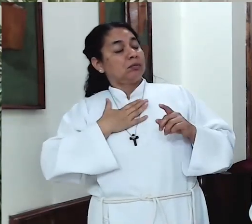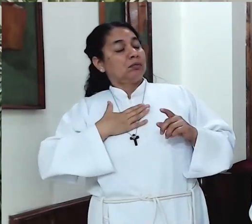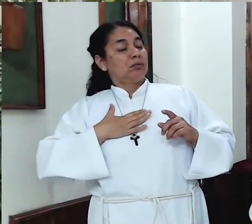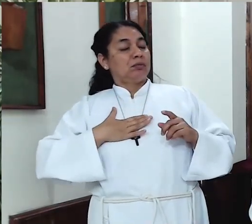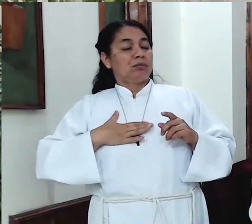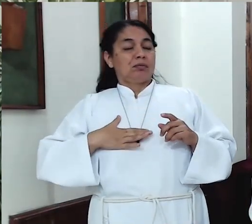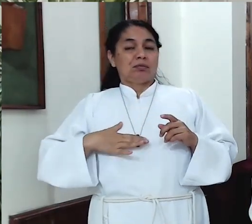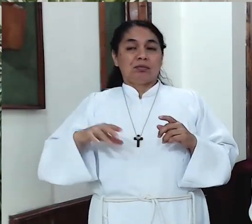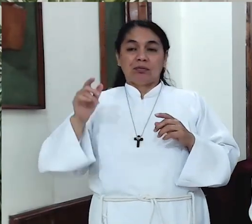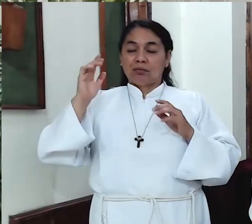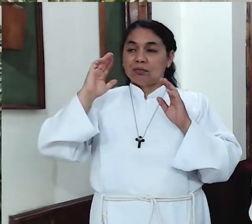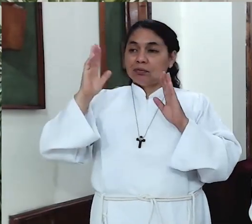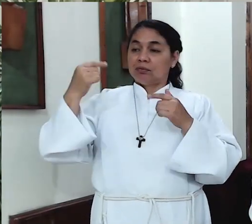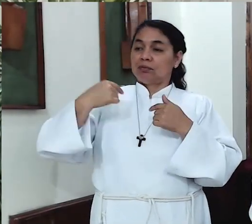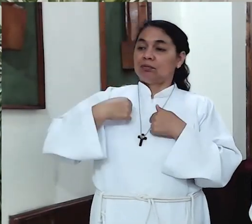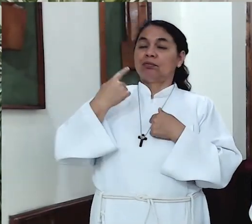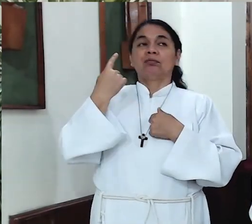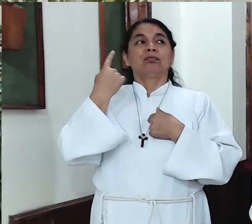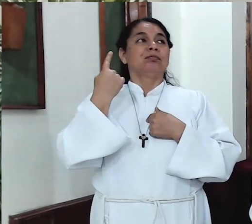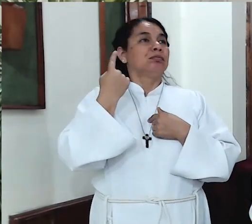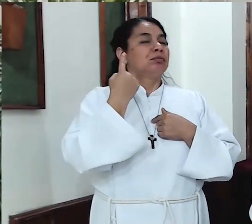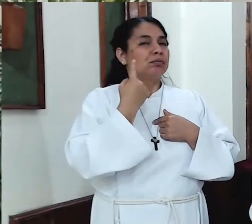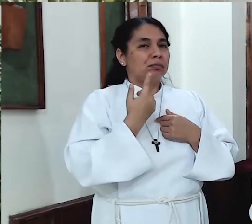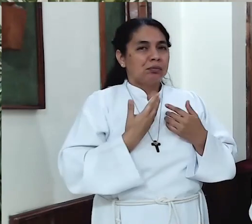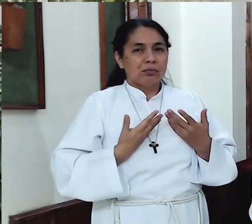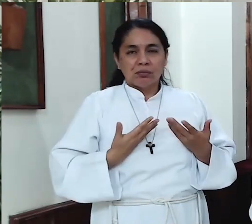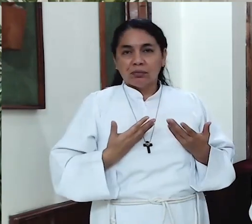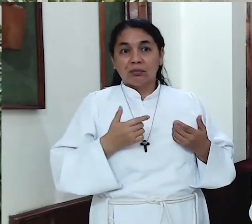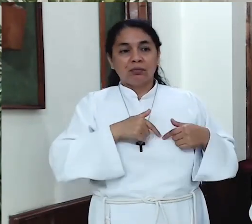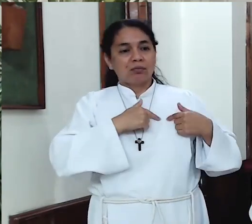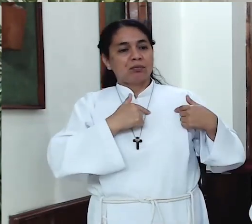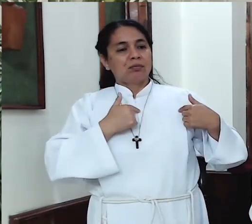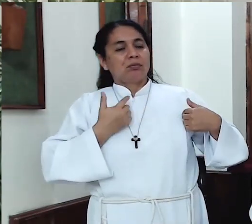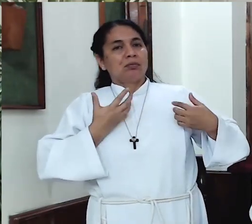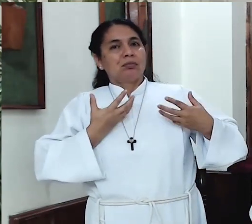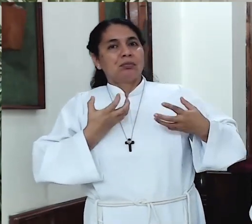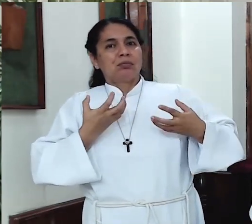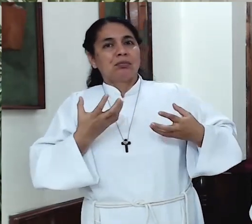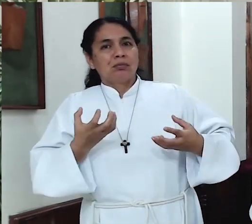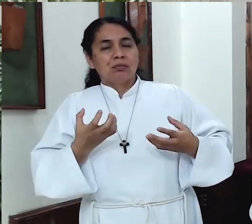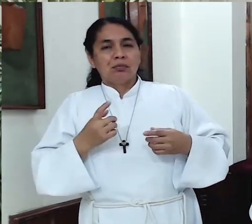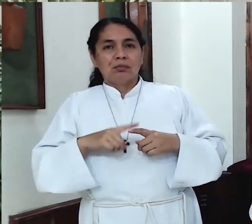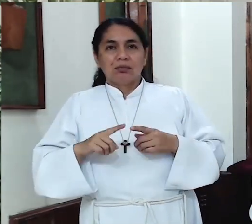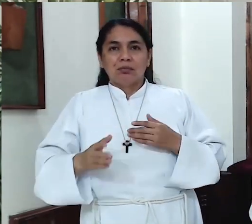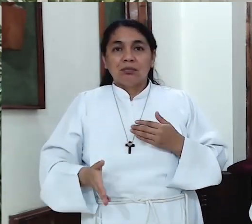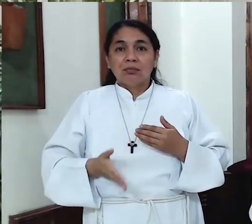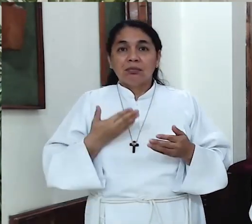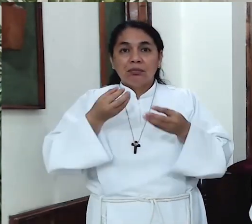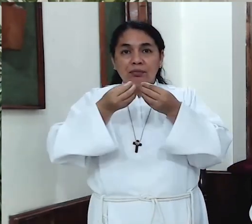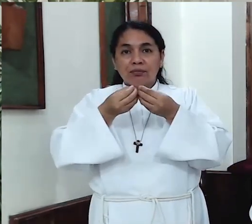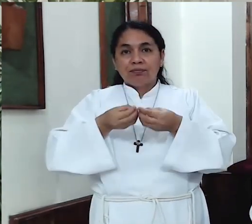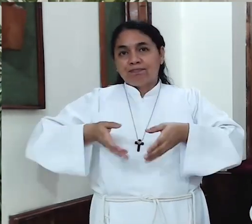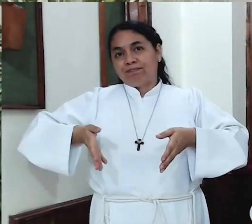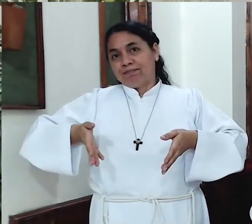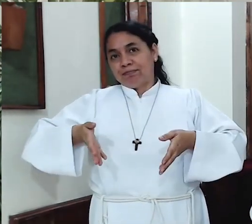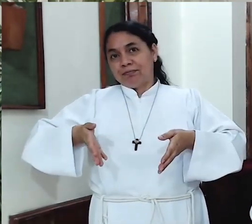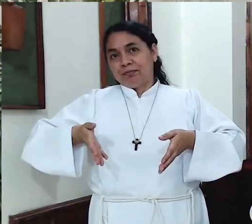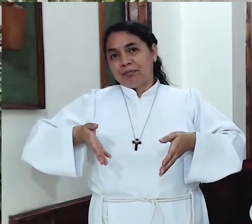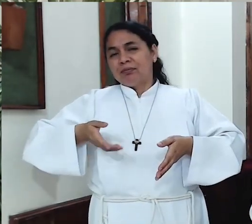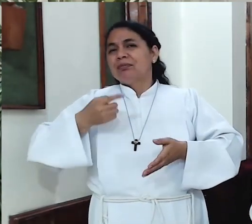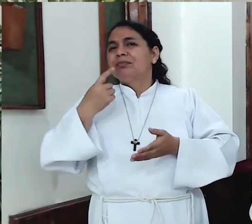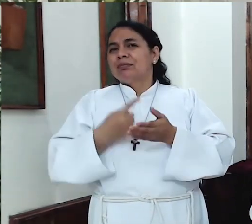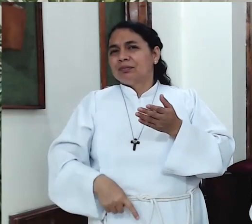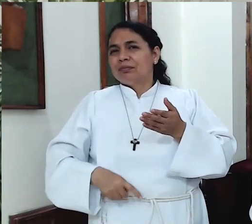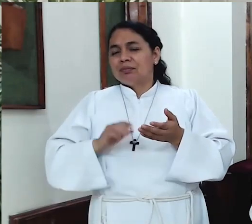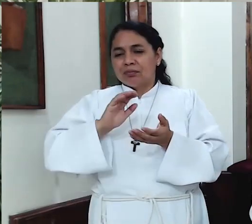prestigios, todo aquello que el corazón anhela, aspira, pero que fácilmente se pierde? ¿En qué consiste